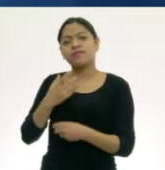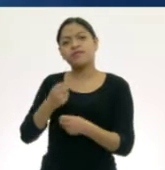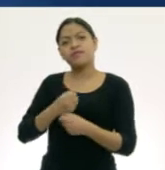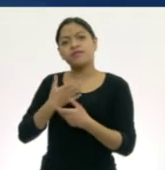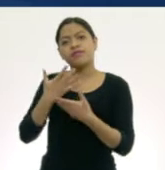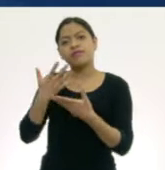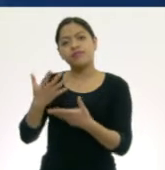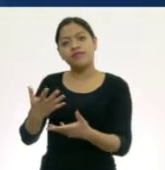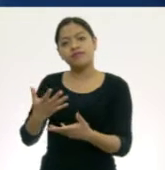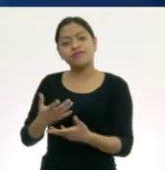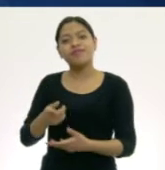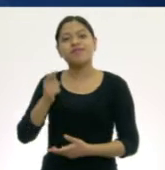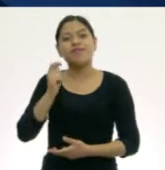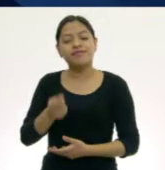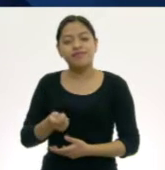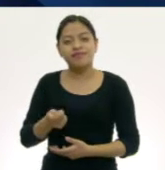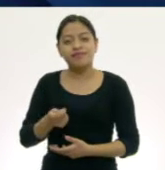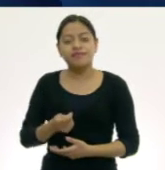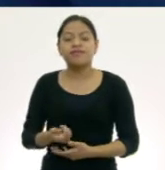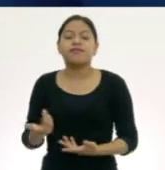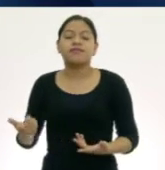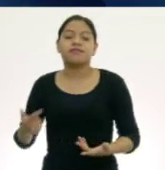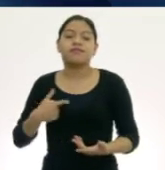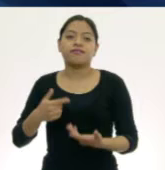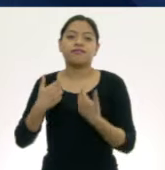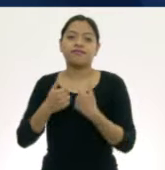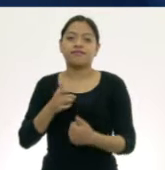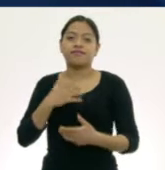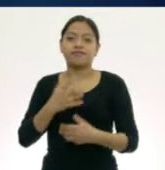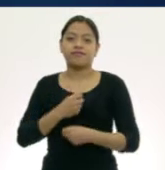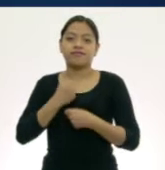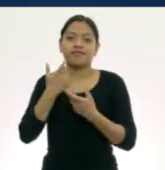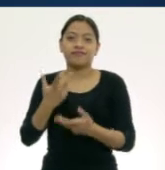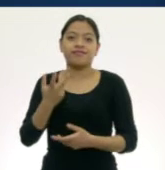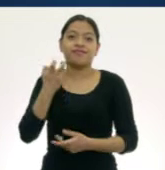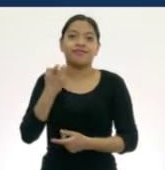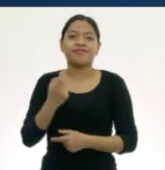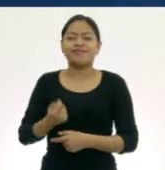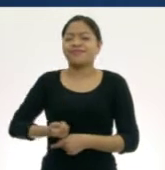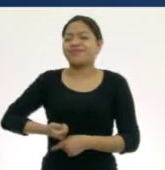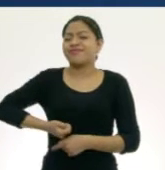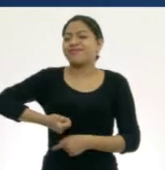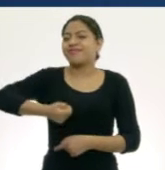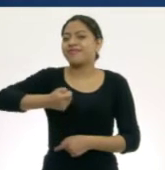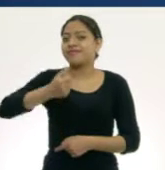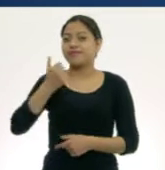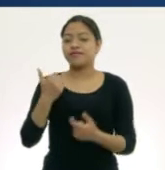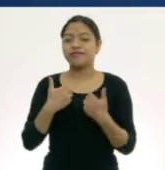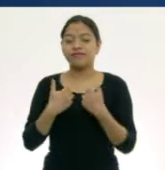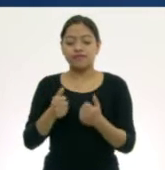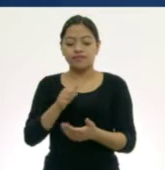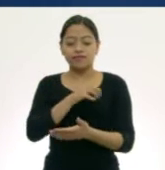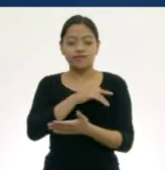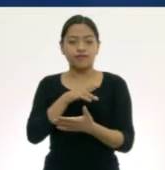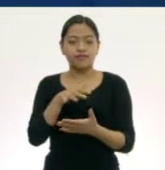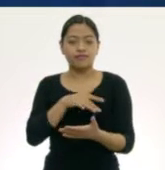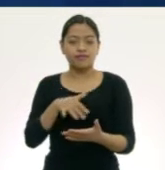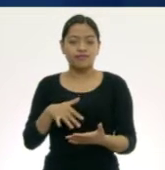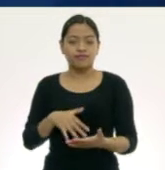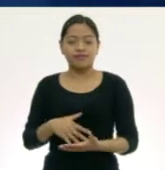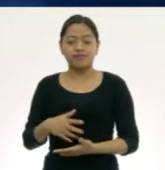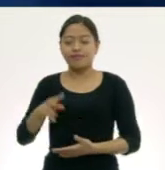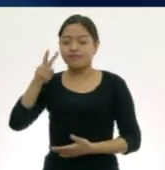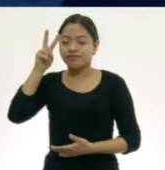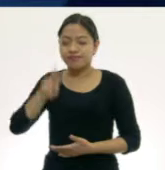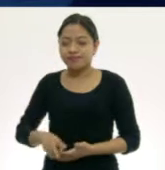que era el romancero del Cid. Quizá ese fue mi primer contacto real con la literatura, tan real